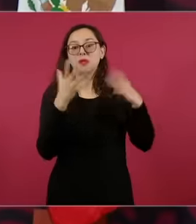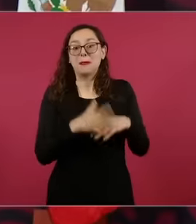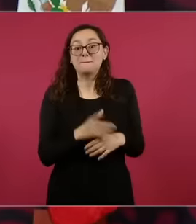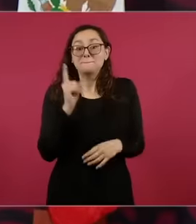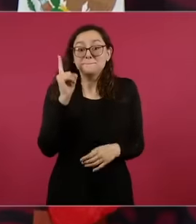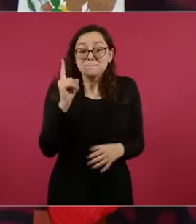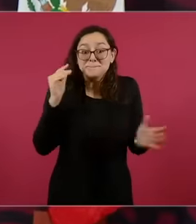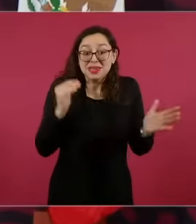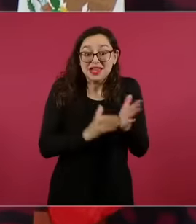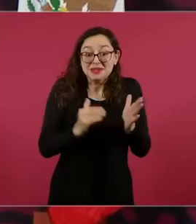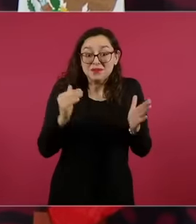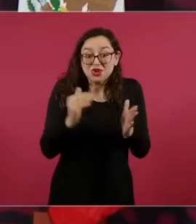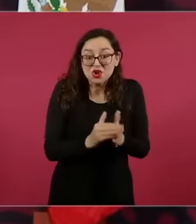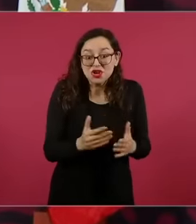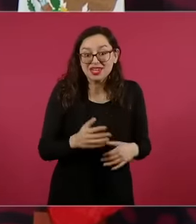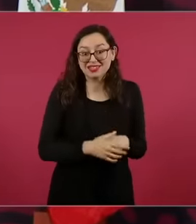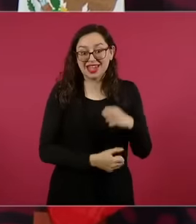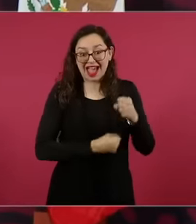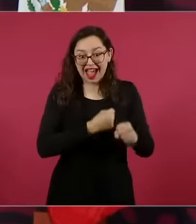1,000 millones.